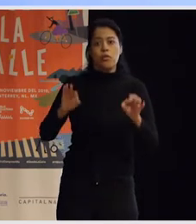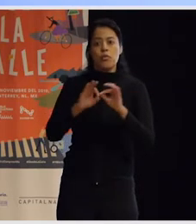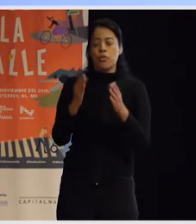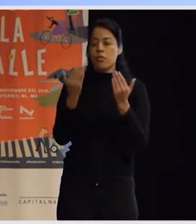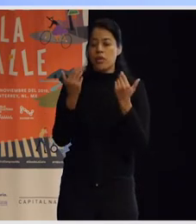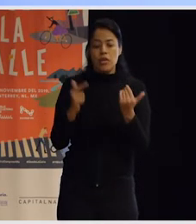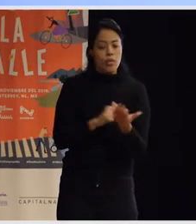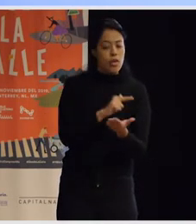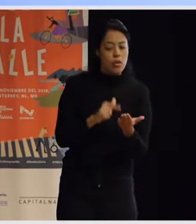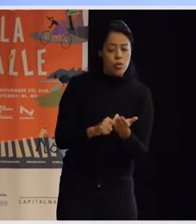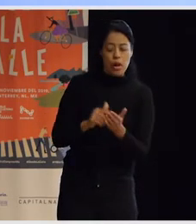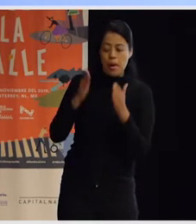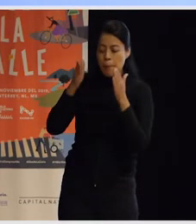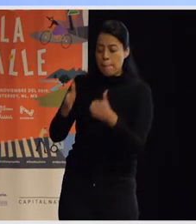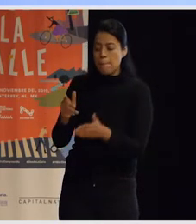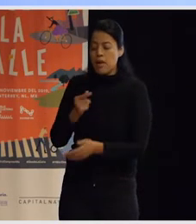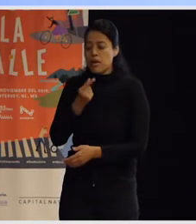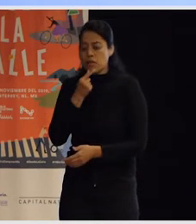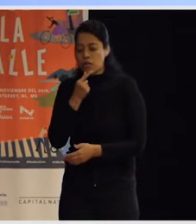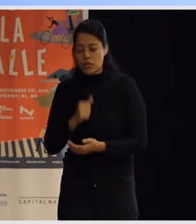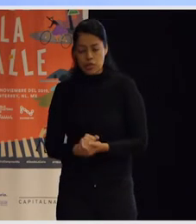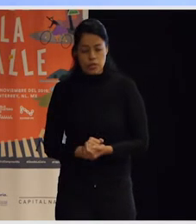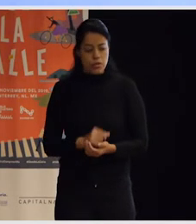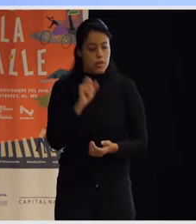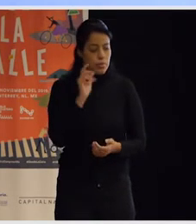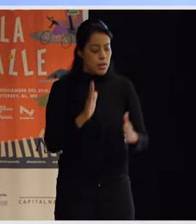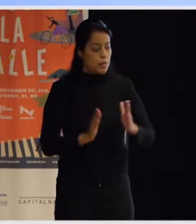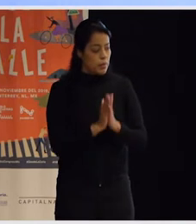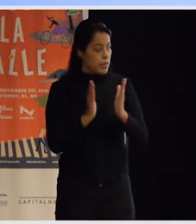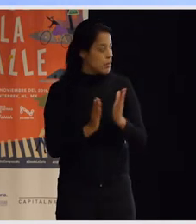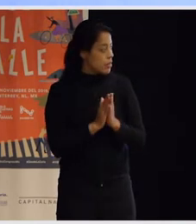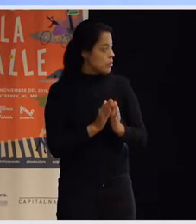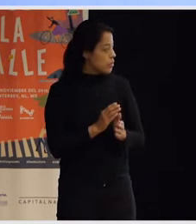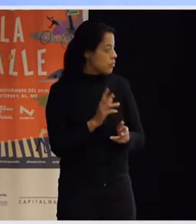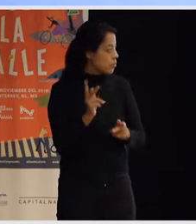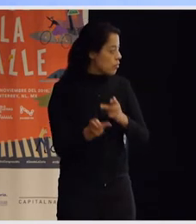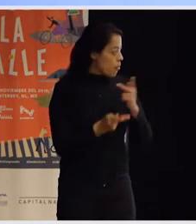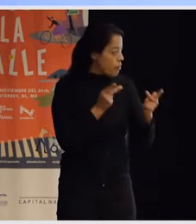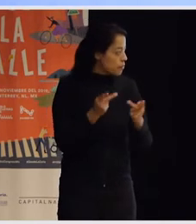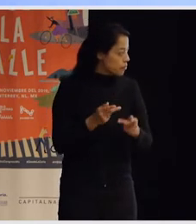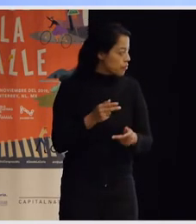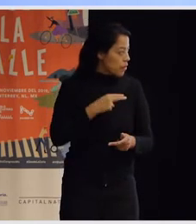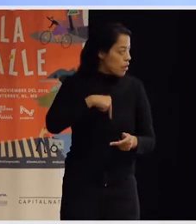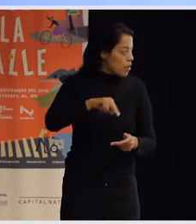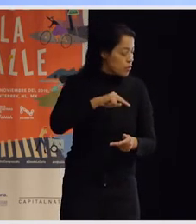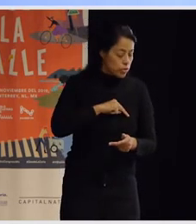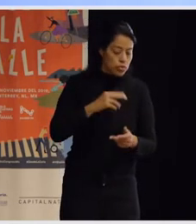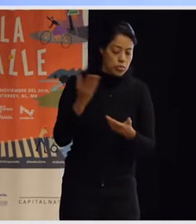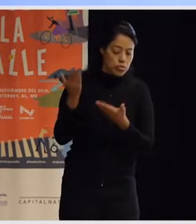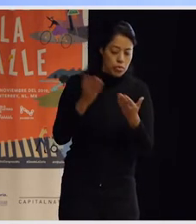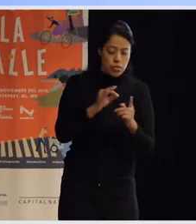participamos en los desafíos modales en todas las consultas públicas del pp y hemos estado en otros congresos también